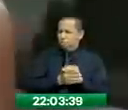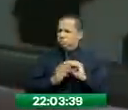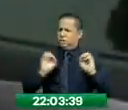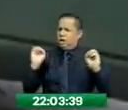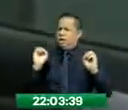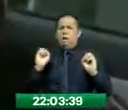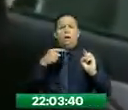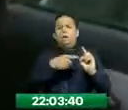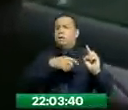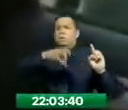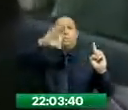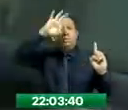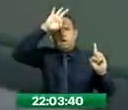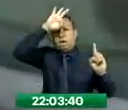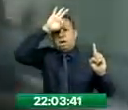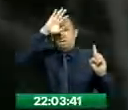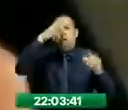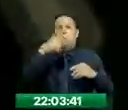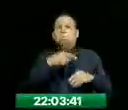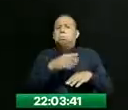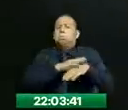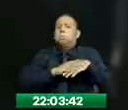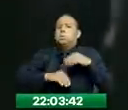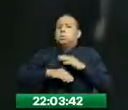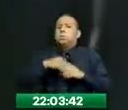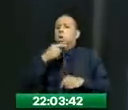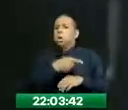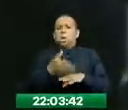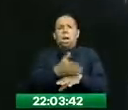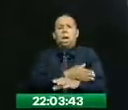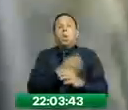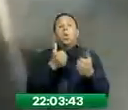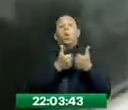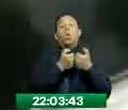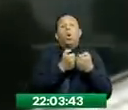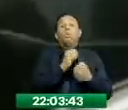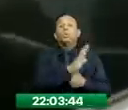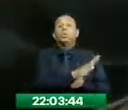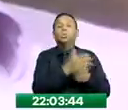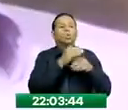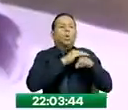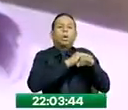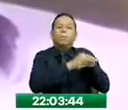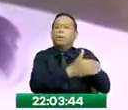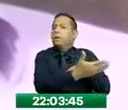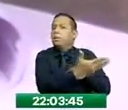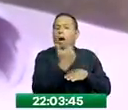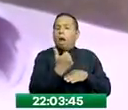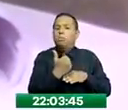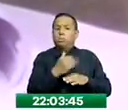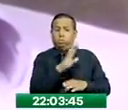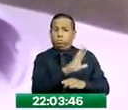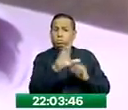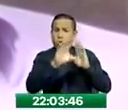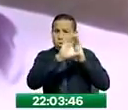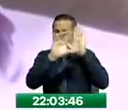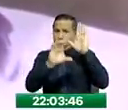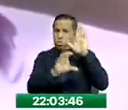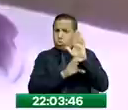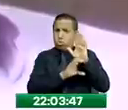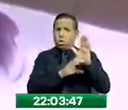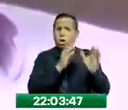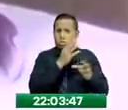que estaba pasando que solo fue invitada ella tiene el amparo constitucional no estaba obligada a decir